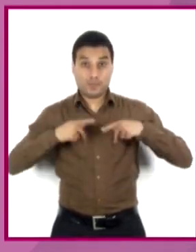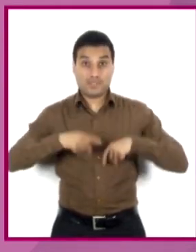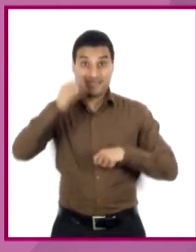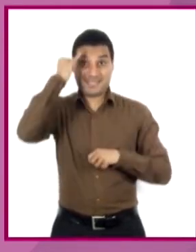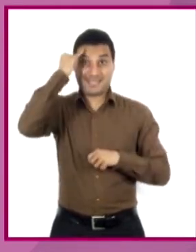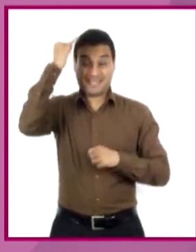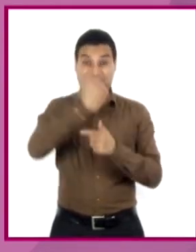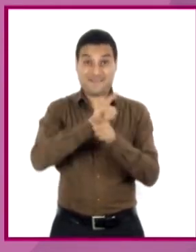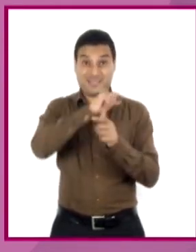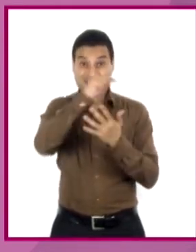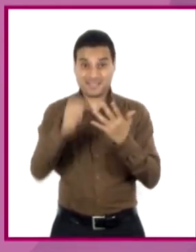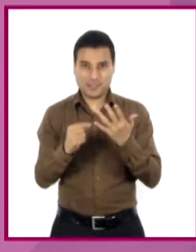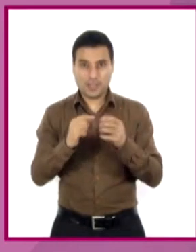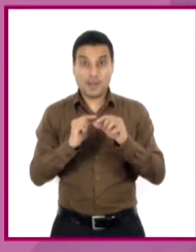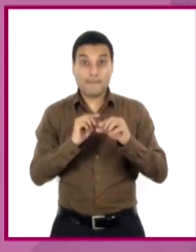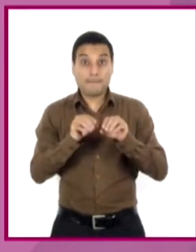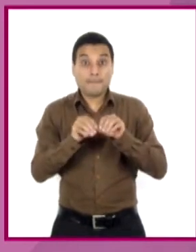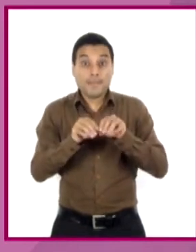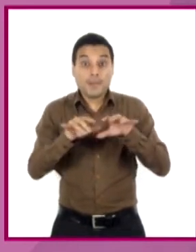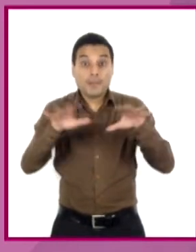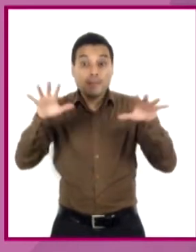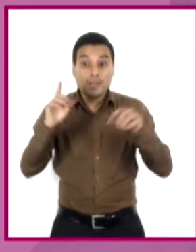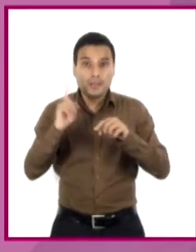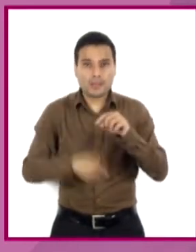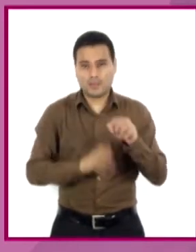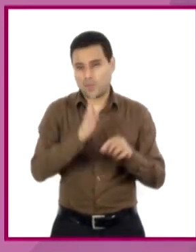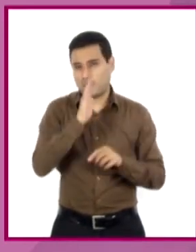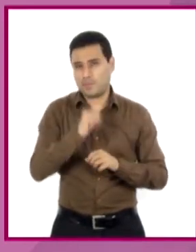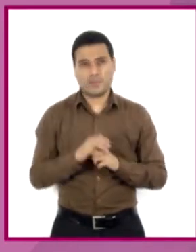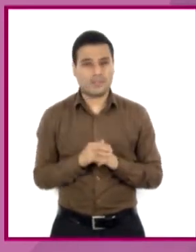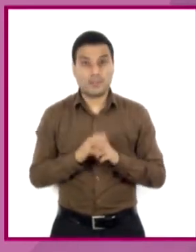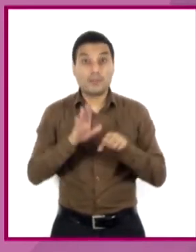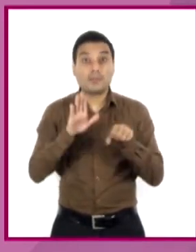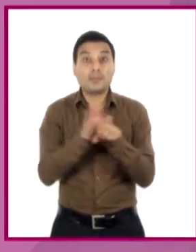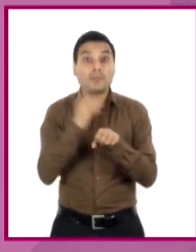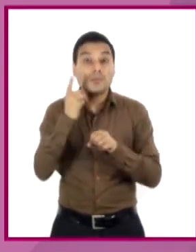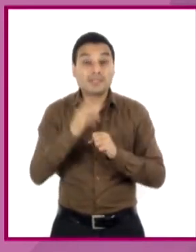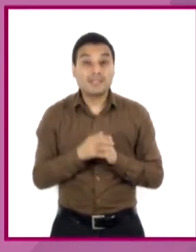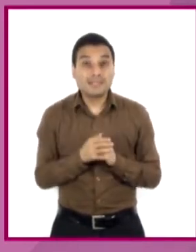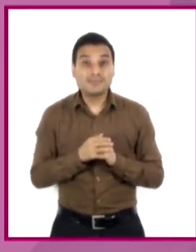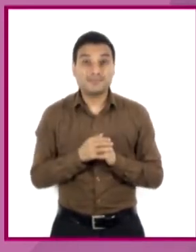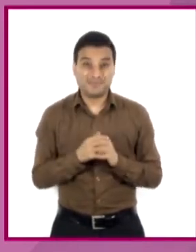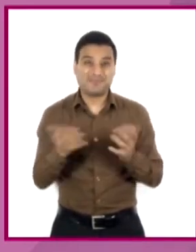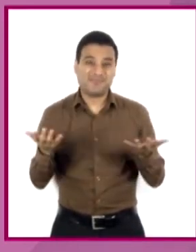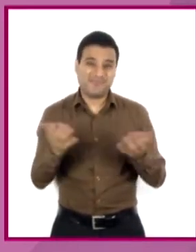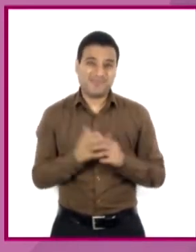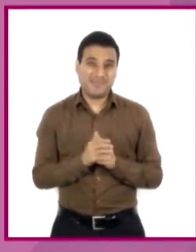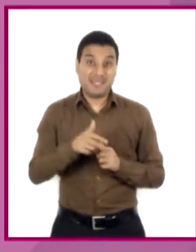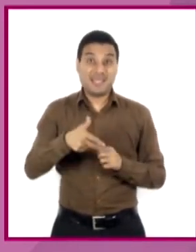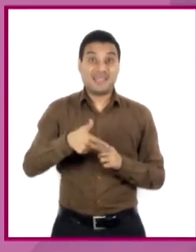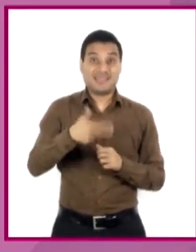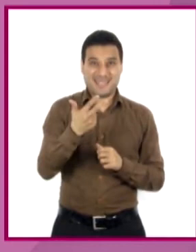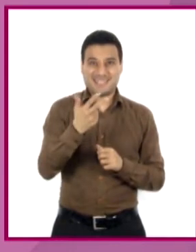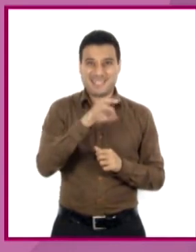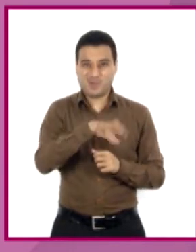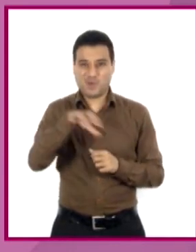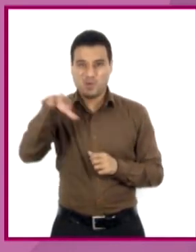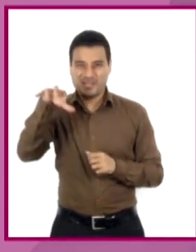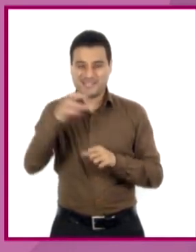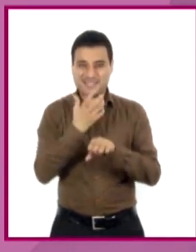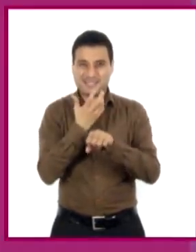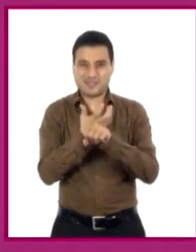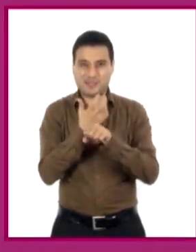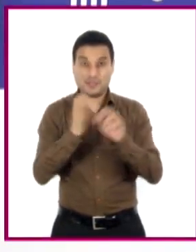expandieran, sobre todo porque se difundieron los acontecimientos que dieron lugar a la independencia de las 13 colonias de América del